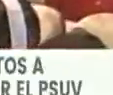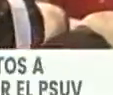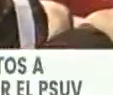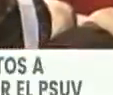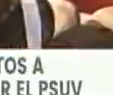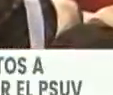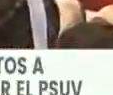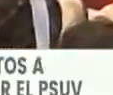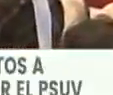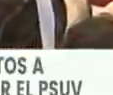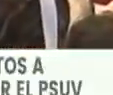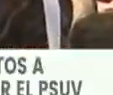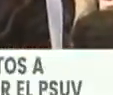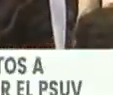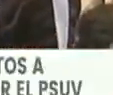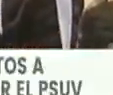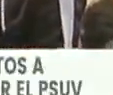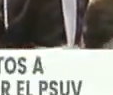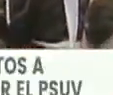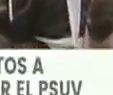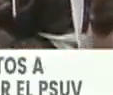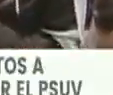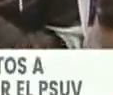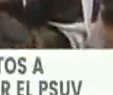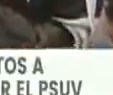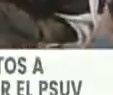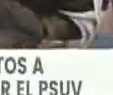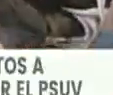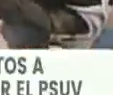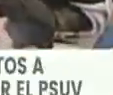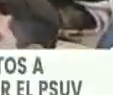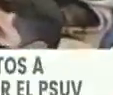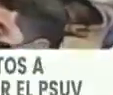nuestro Partido Socialista Unido de Venezuela. Adelante, capitán.